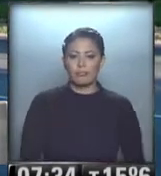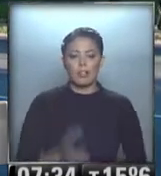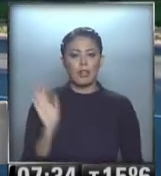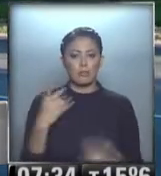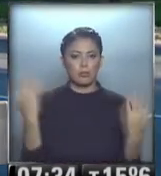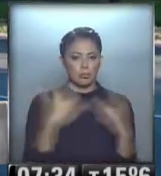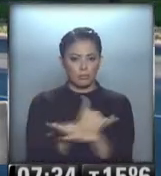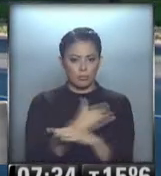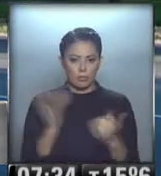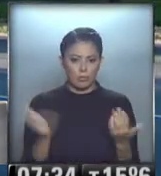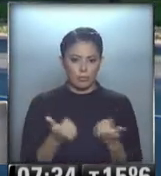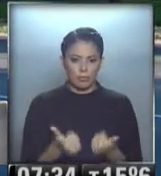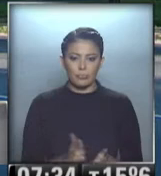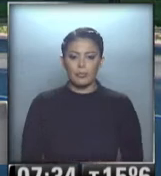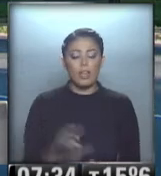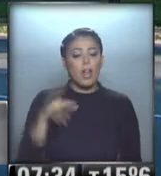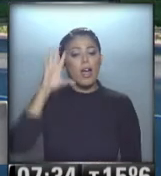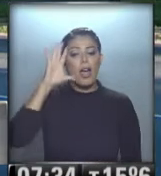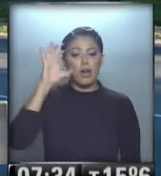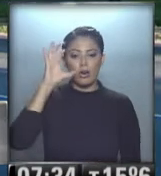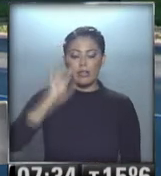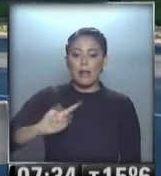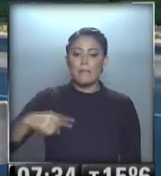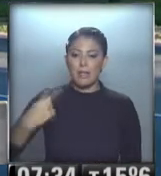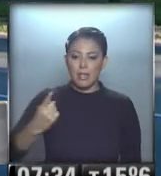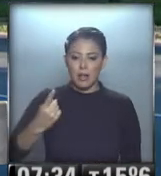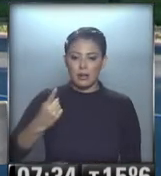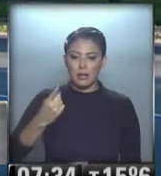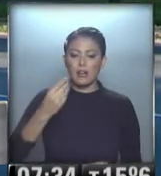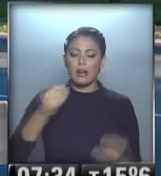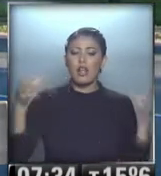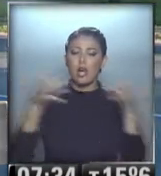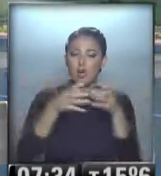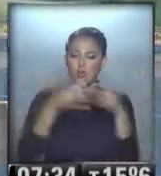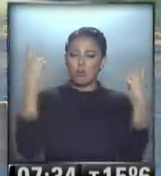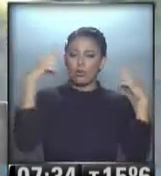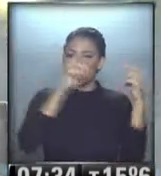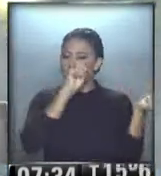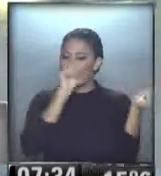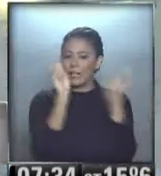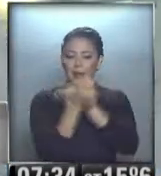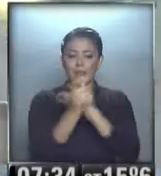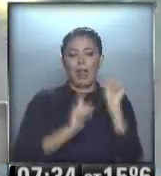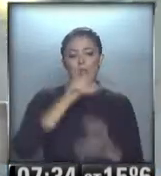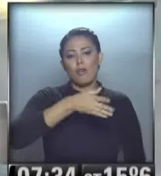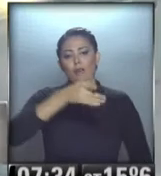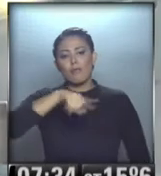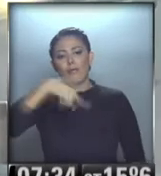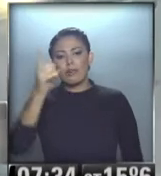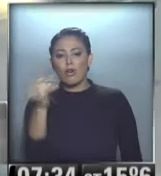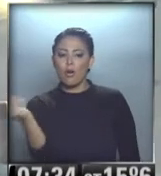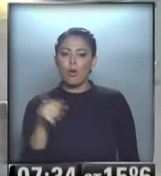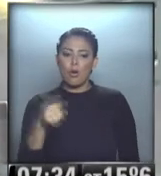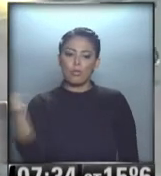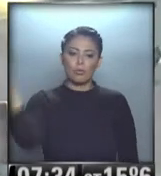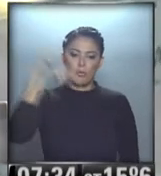fluido. Vamos a recordar que mañana, debido al intercambio turístico, al recambio turístico de quincena, va a haber veda de